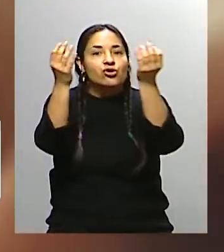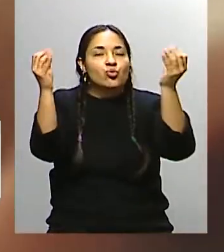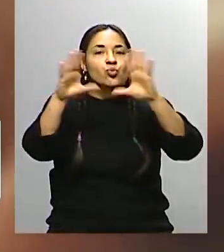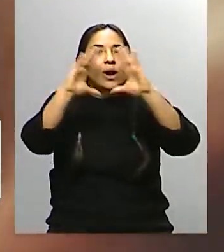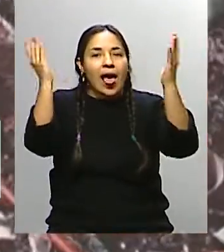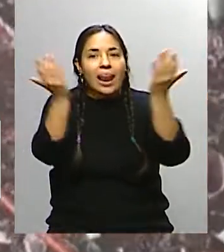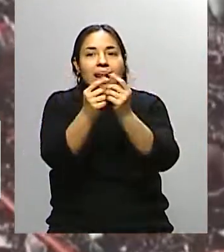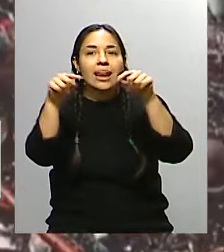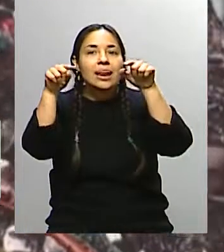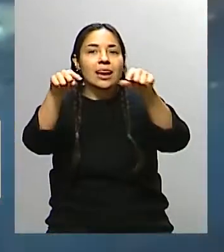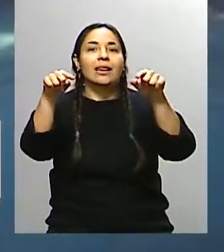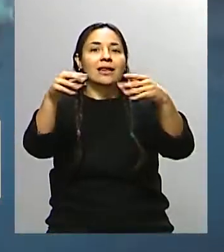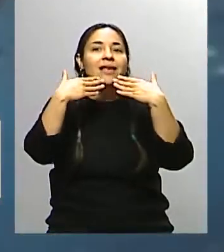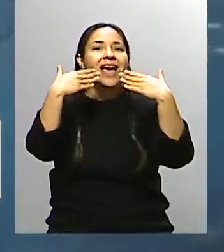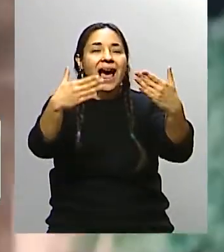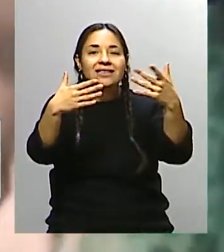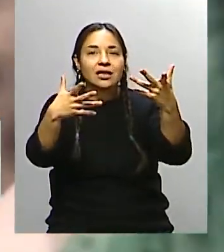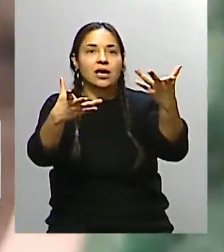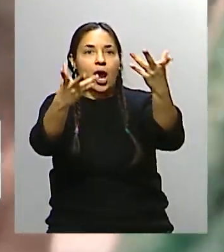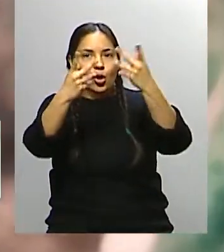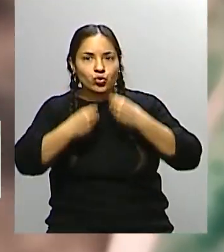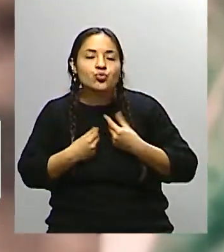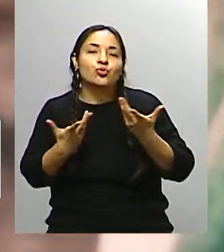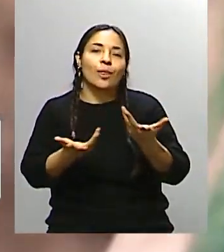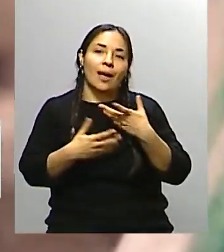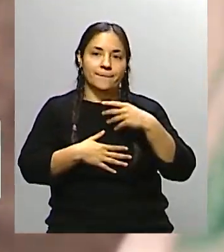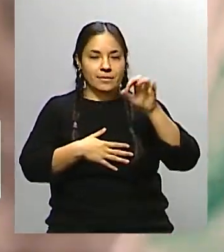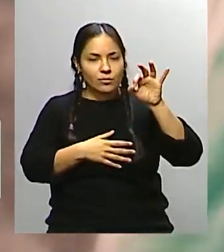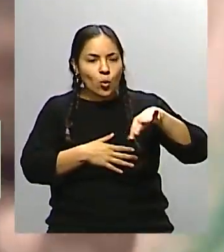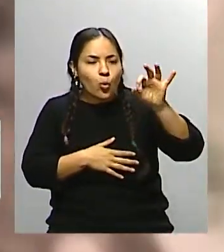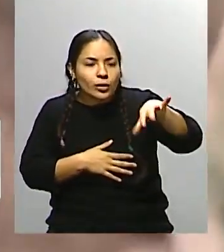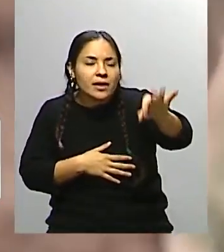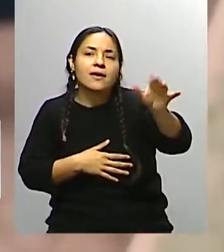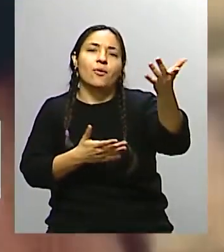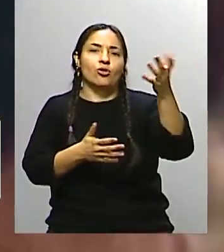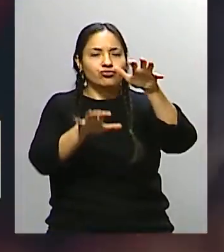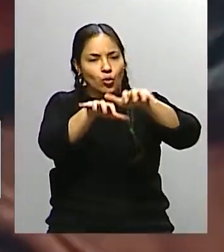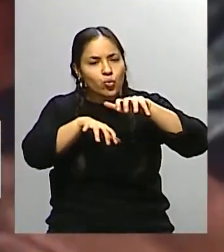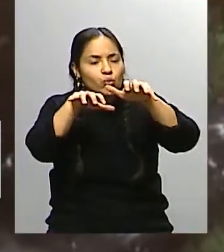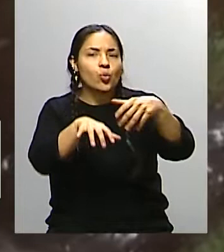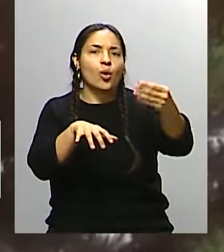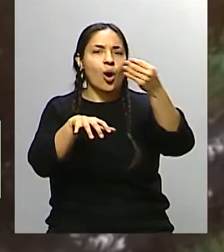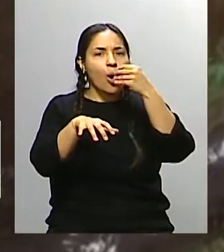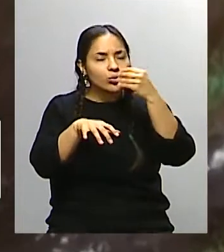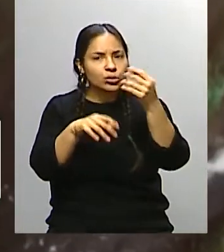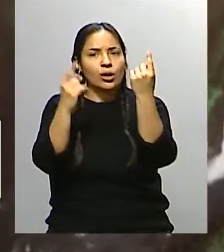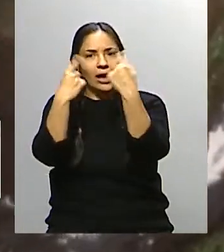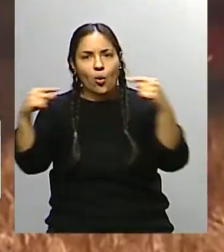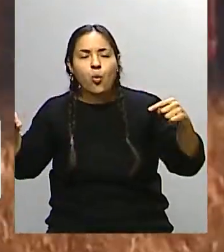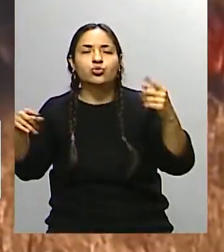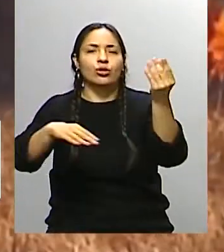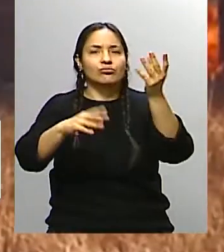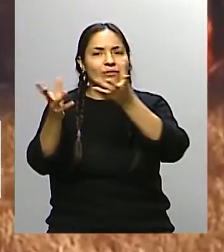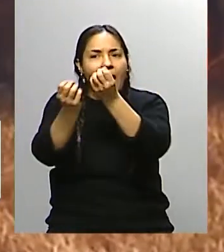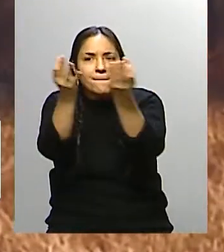planeta es la que facilita los cultivos, la agricultura, la alimentación, la extracción de recursos. Todo